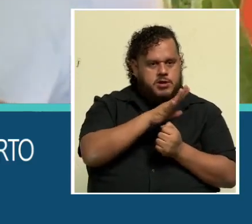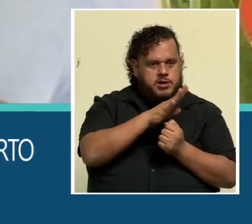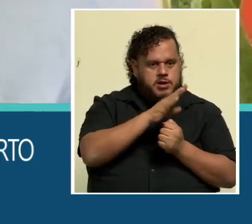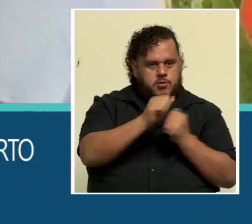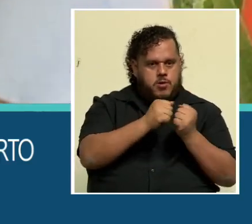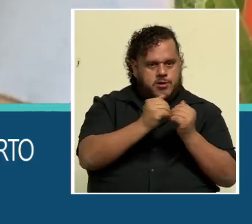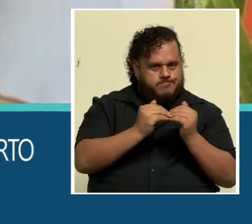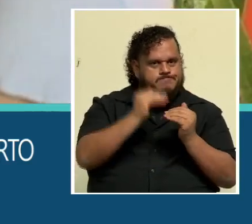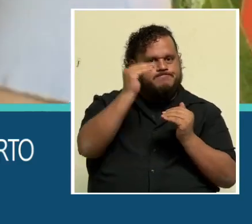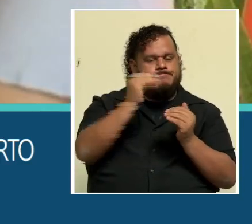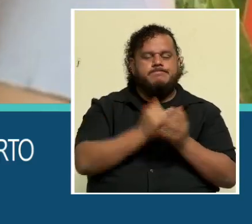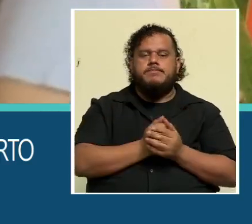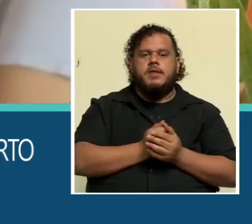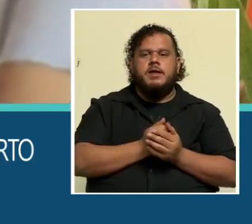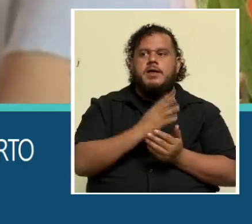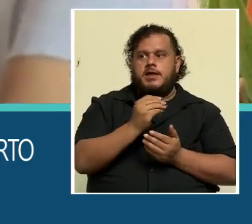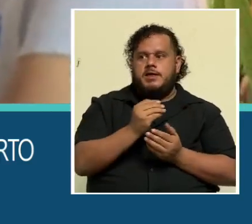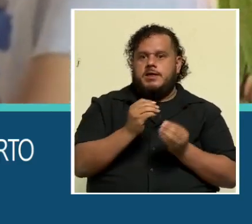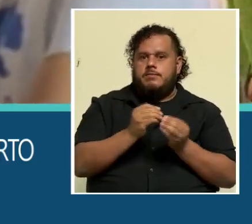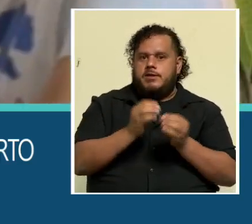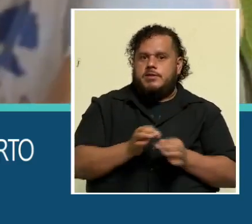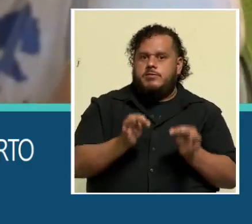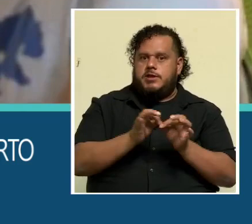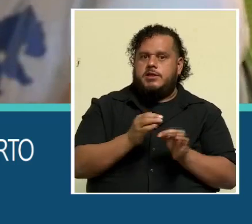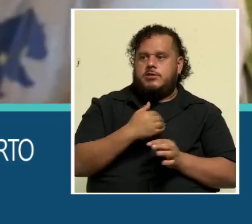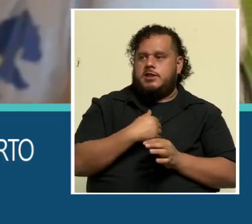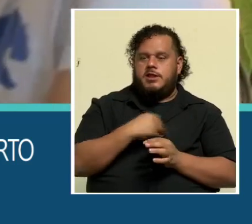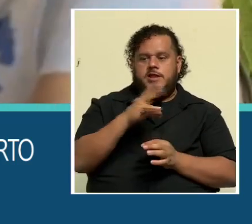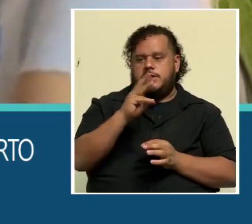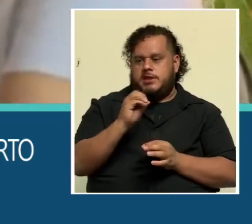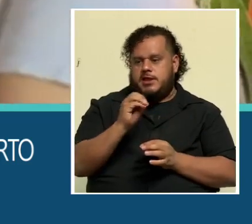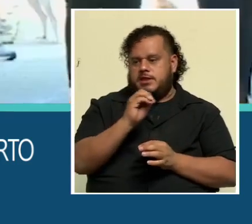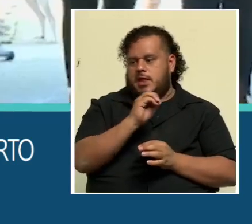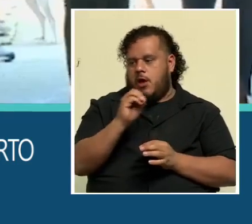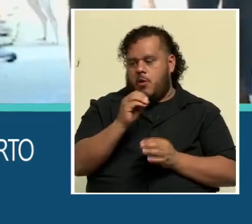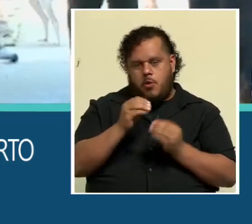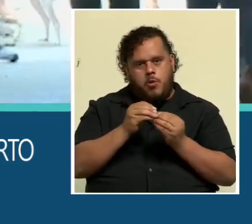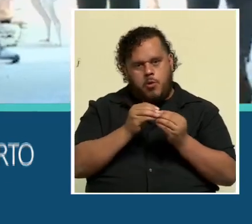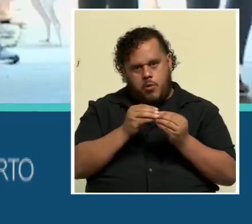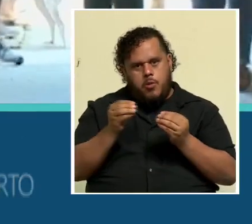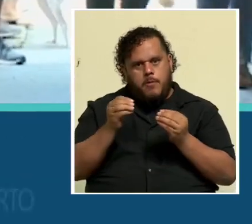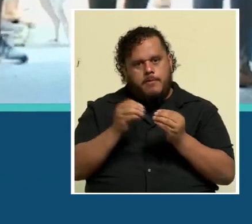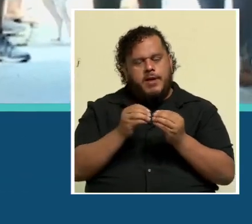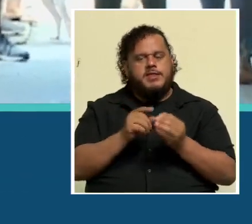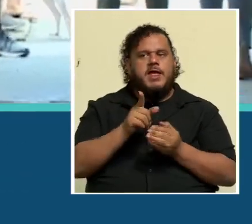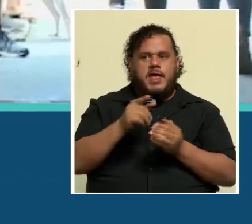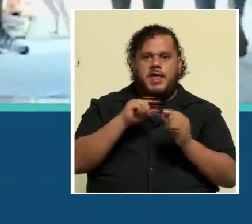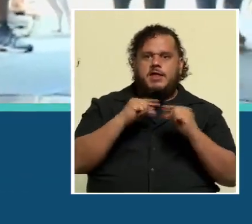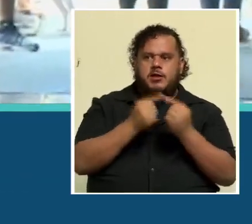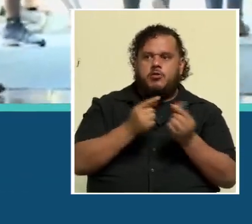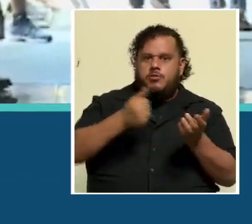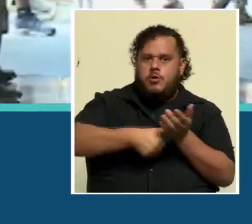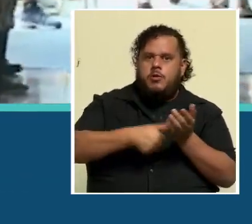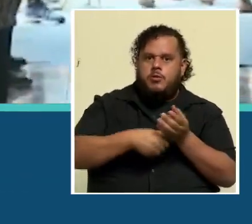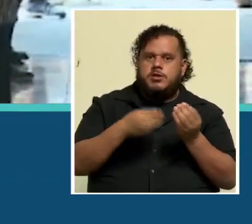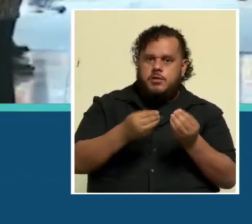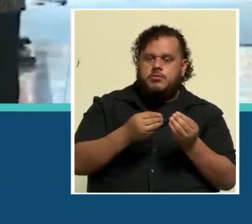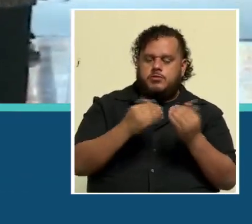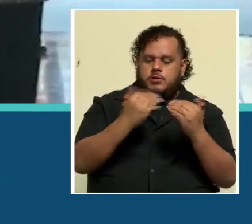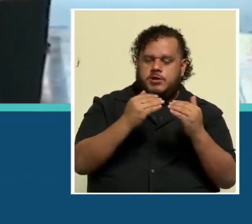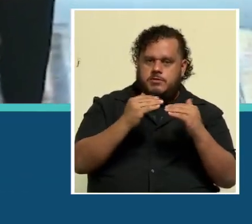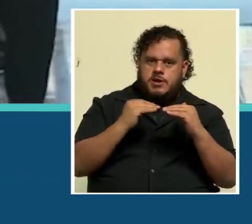años. Y sobre todo los que tienen 60 o más, ¿verdad? Ese grupo vota mucho, ¿verdad? Vota a niveles muy